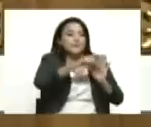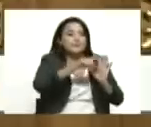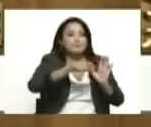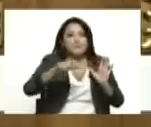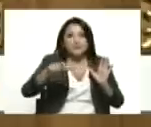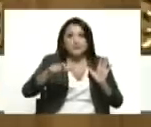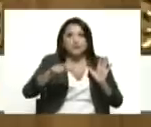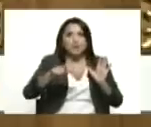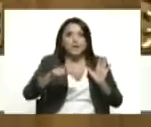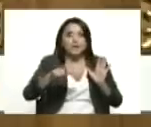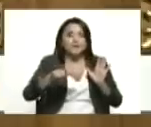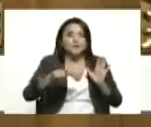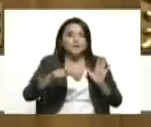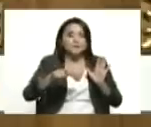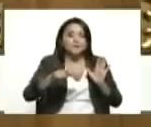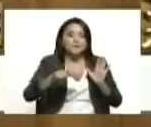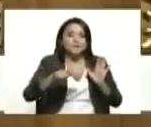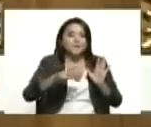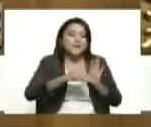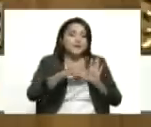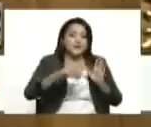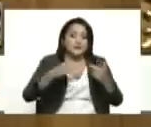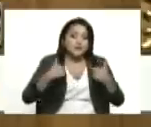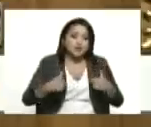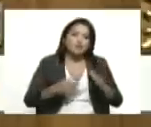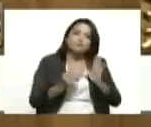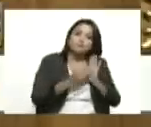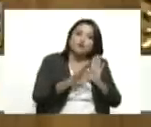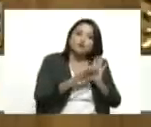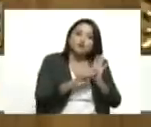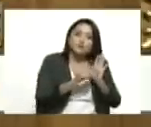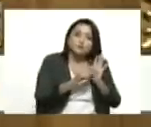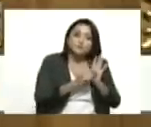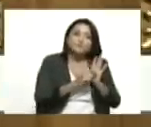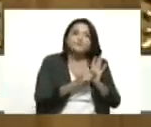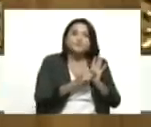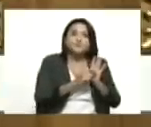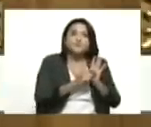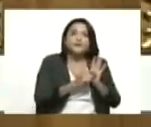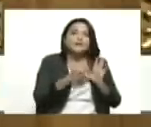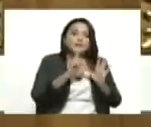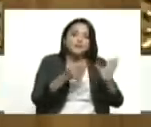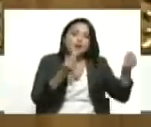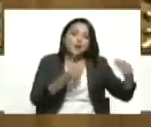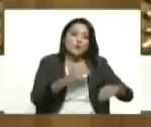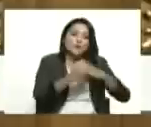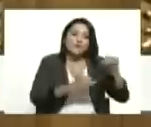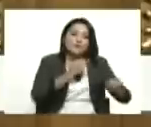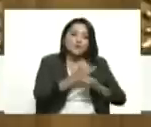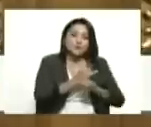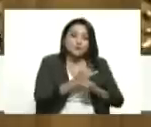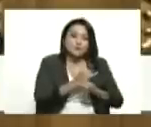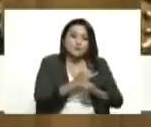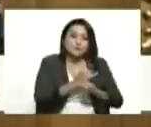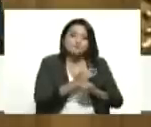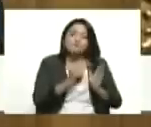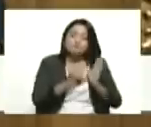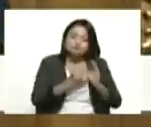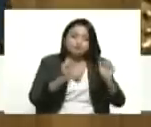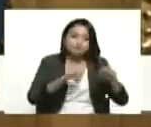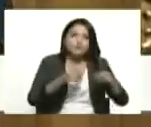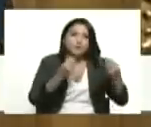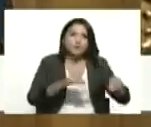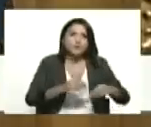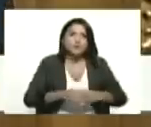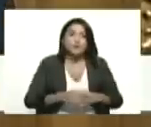el marco de derechos reconocidos en la Constitución de la República Bolivariana de Venezuela y los tratados internacionales ratificados por la República. No le